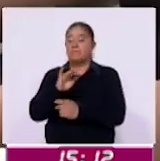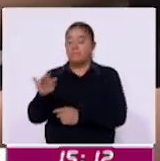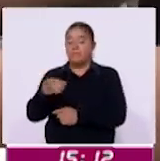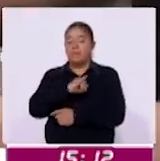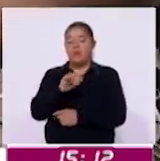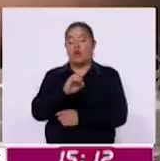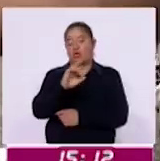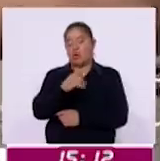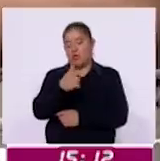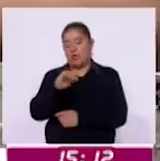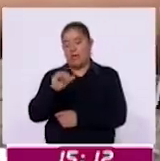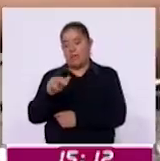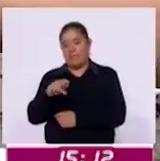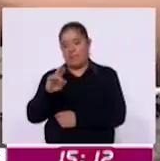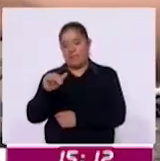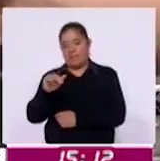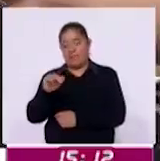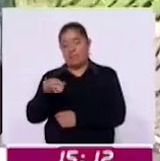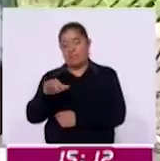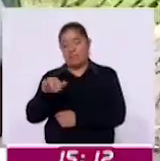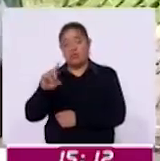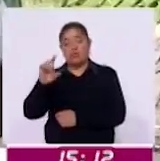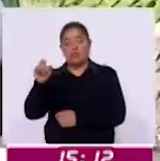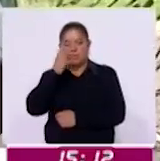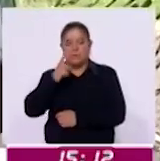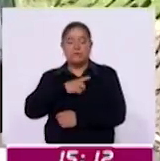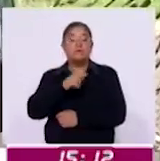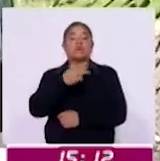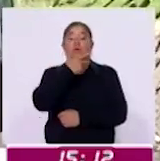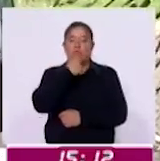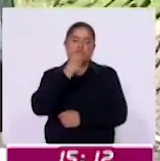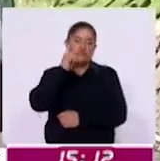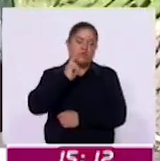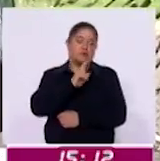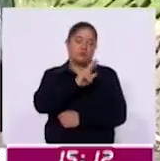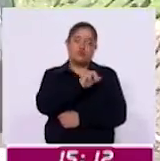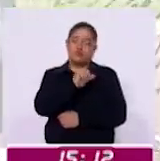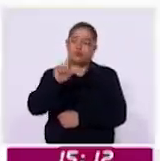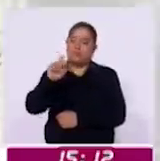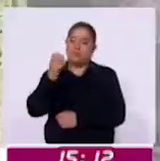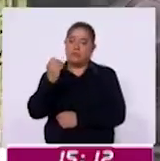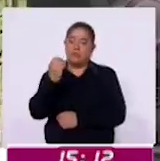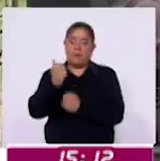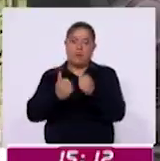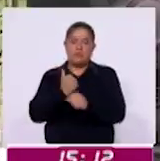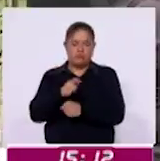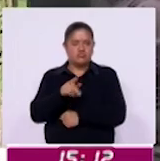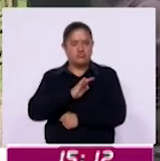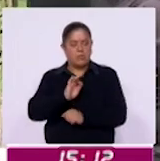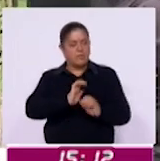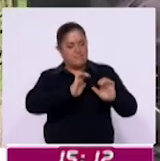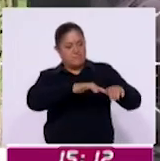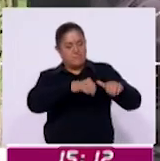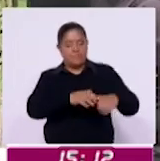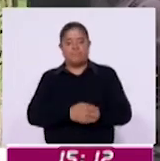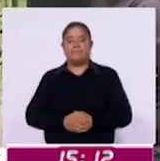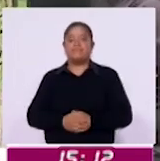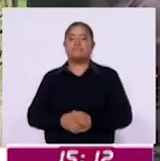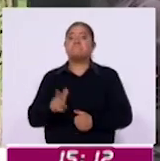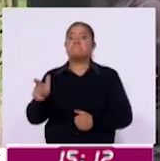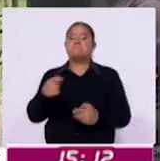Córdoba informó que pueden postularse hombres y mujeres de entre 18 y 29 años de edad. Estamos pidiendo unos